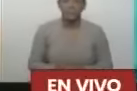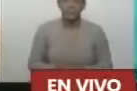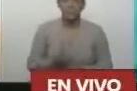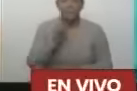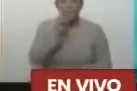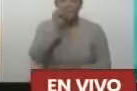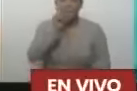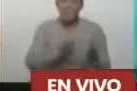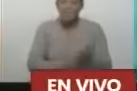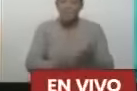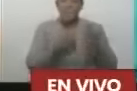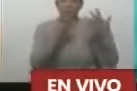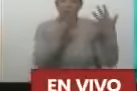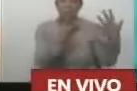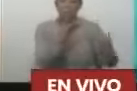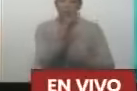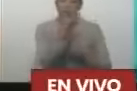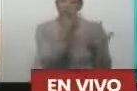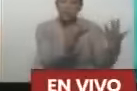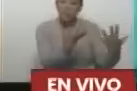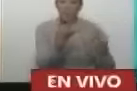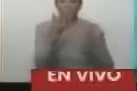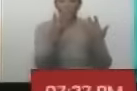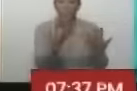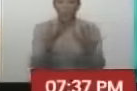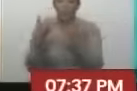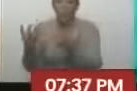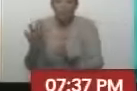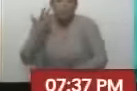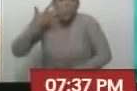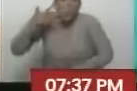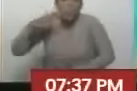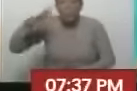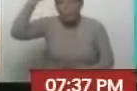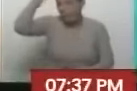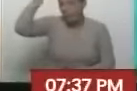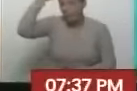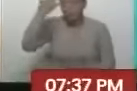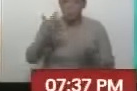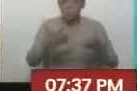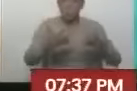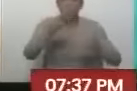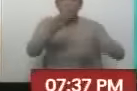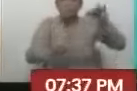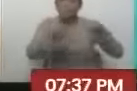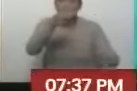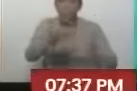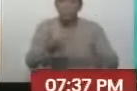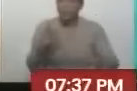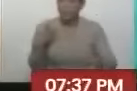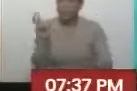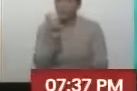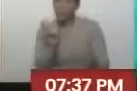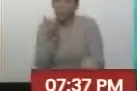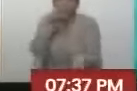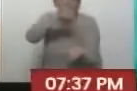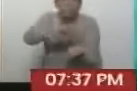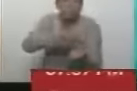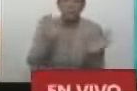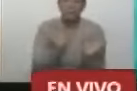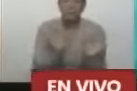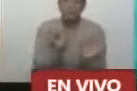en 1899 un supuesto tribunal compuesto por extranjeros donde Venezuela no tuvo ningún tipo